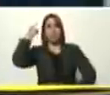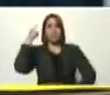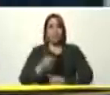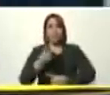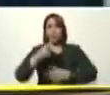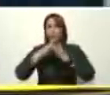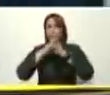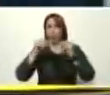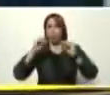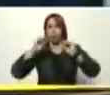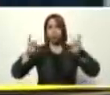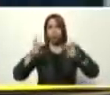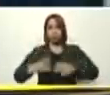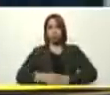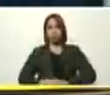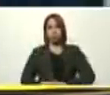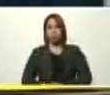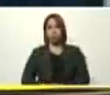temas